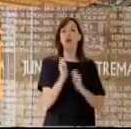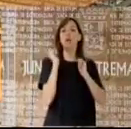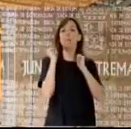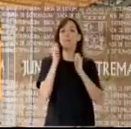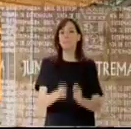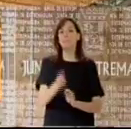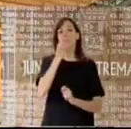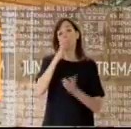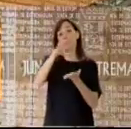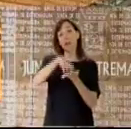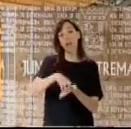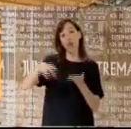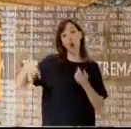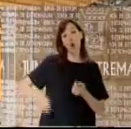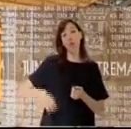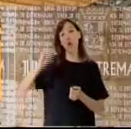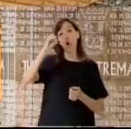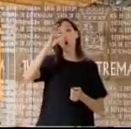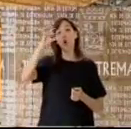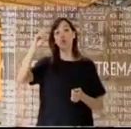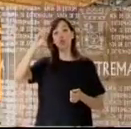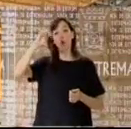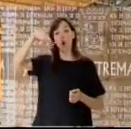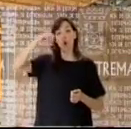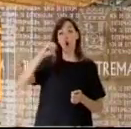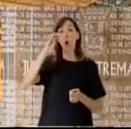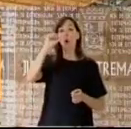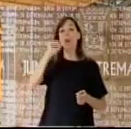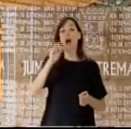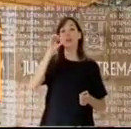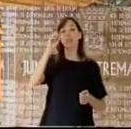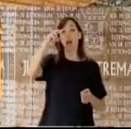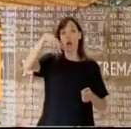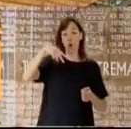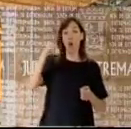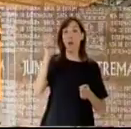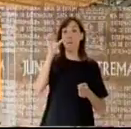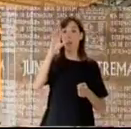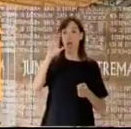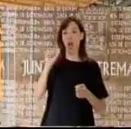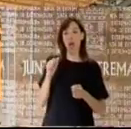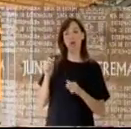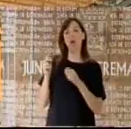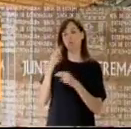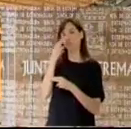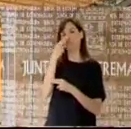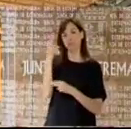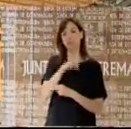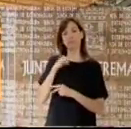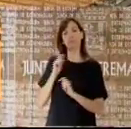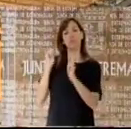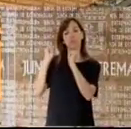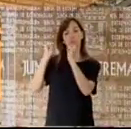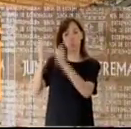el Palacio de los Condes de Osorno, de Pasarón de la Vera. Es un edificio relevante de características que justifican su